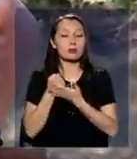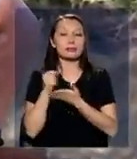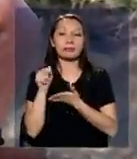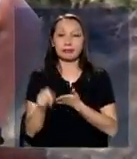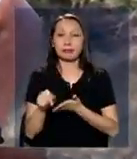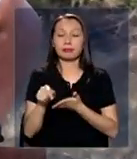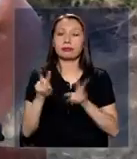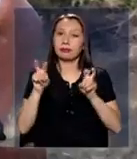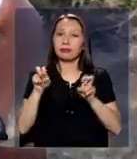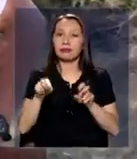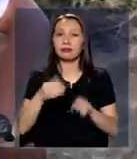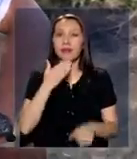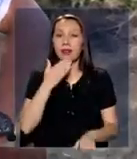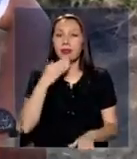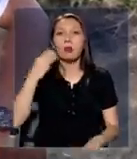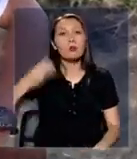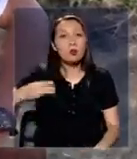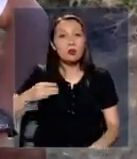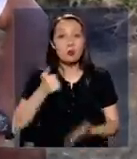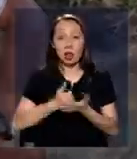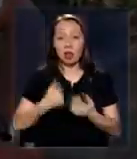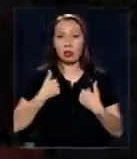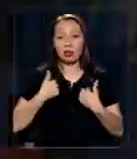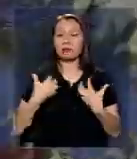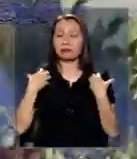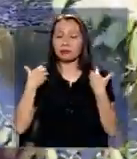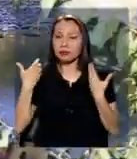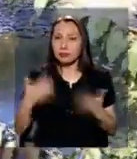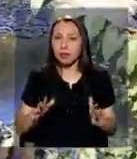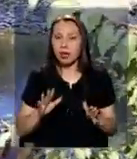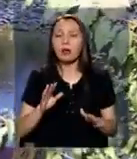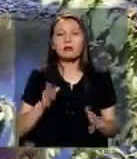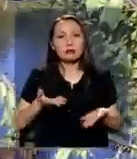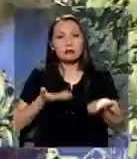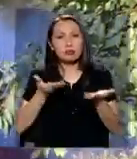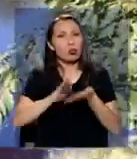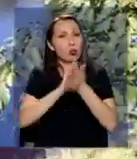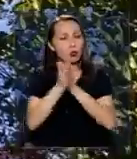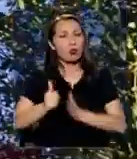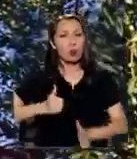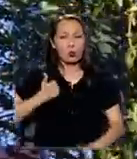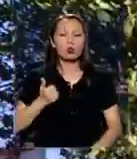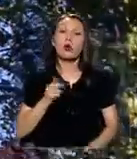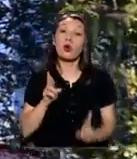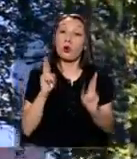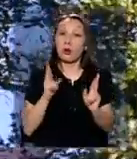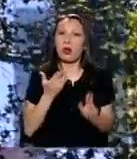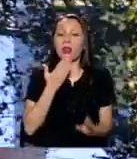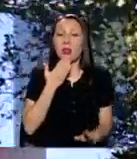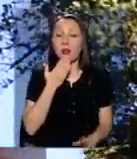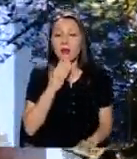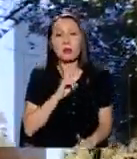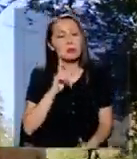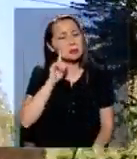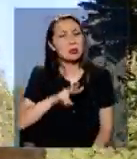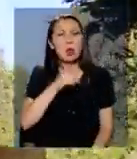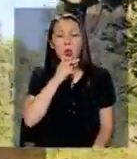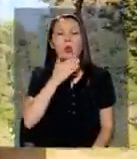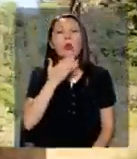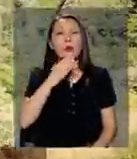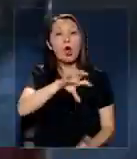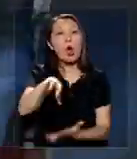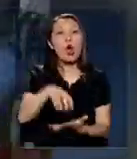ese contexto también como municipalidad y como alcalde quiero desde ya disponer toda la voluntad y ojalá que también, y no voy a tener duda, que también